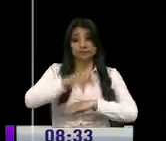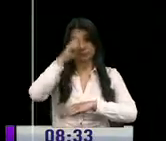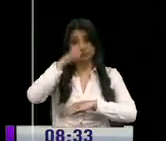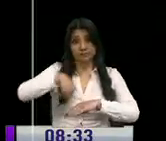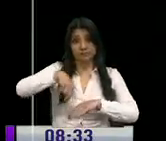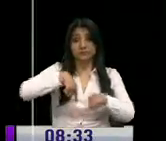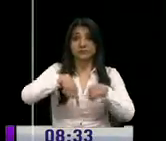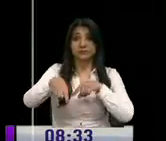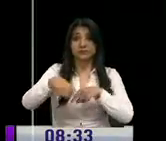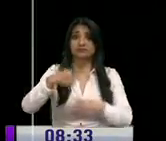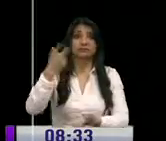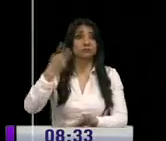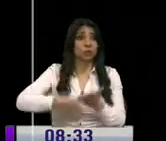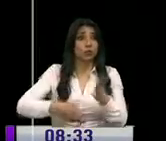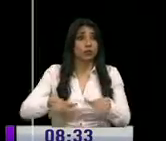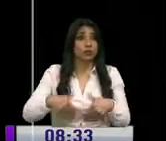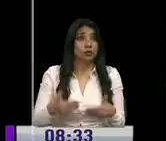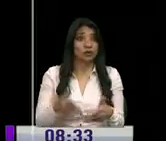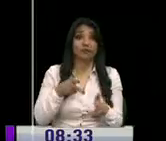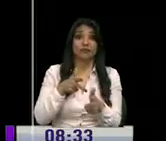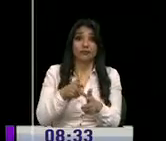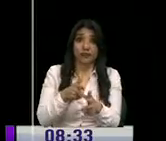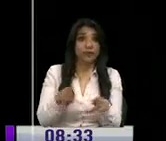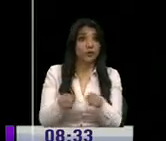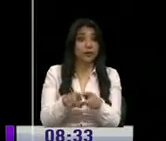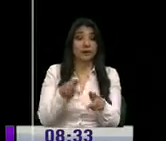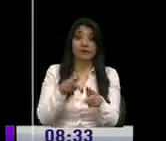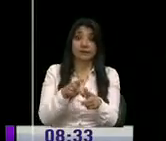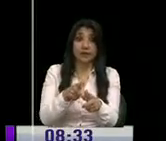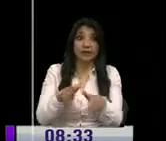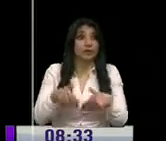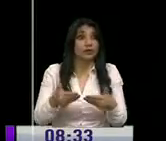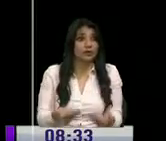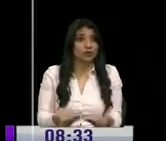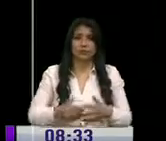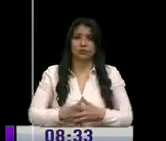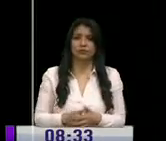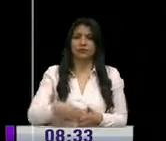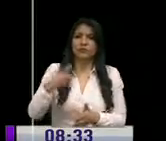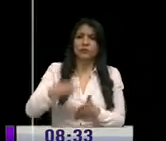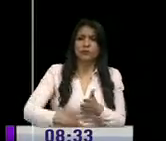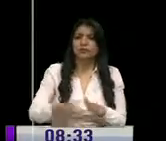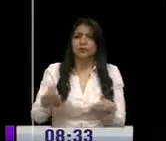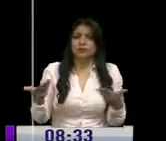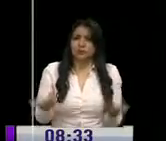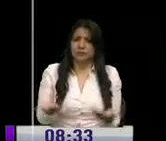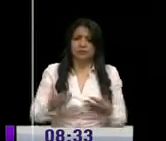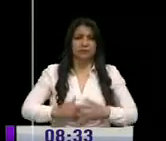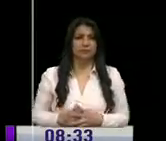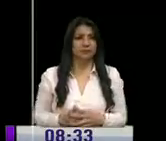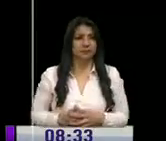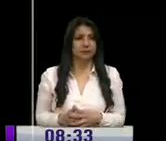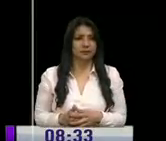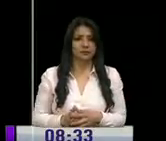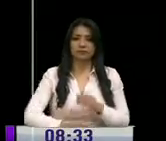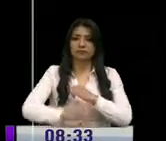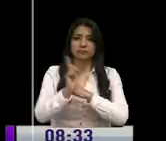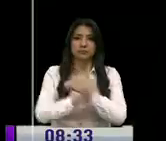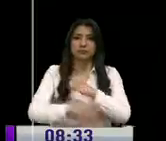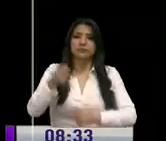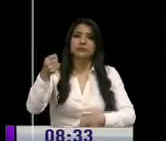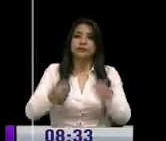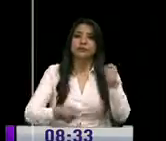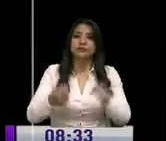las multas? Mira, como tuvo que frenar el otro, sí, claro. Los otros vehículos. ¿Dónde están las multas? ¿Dónde están las sanciones a los